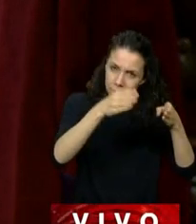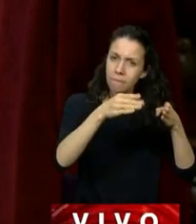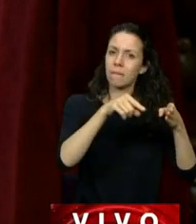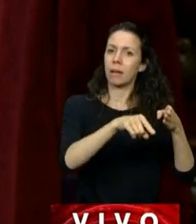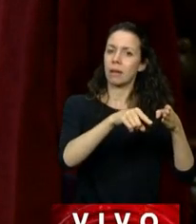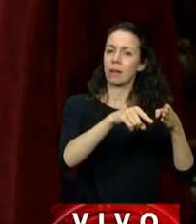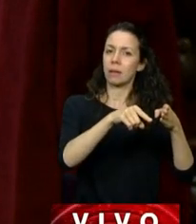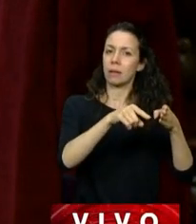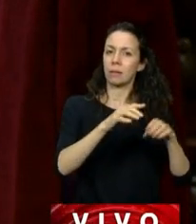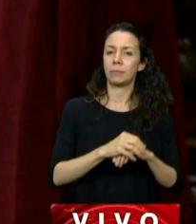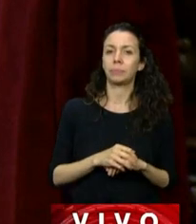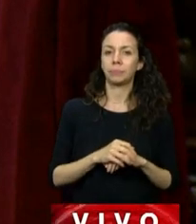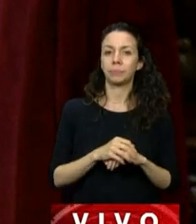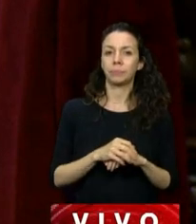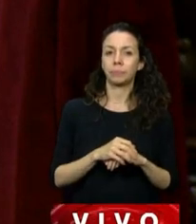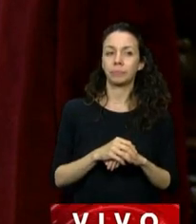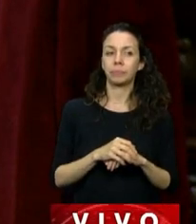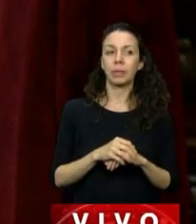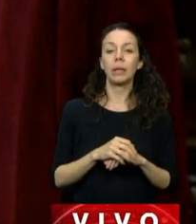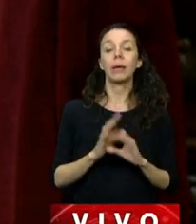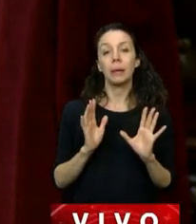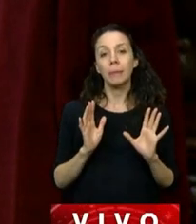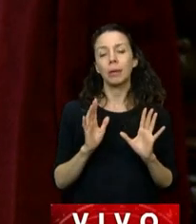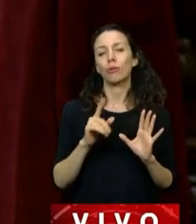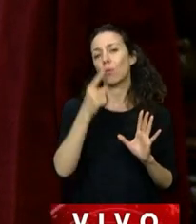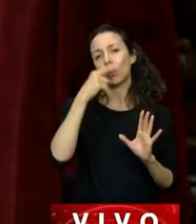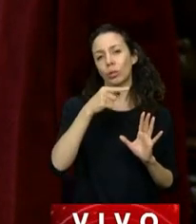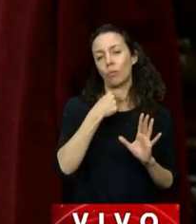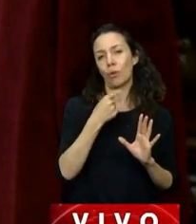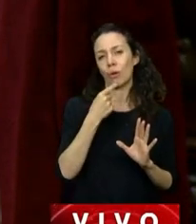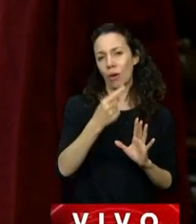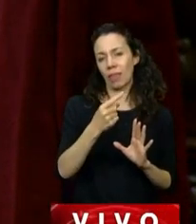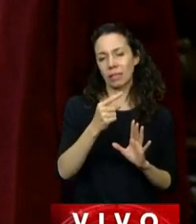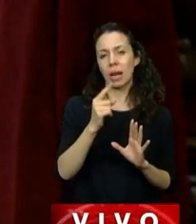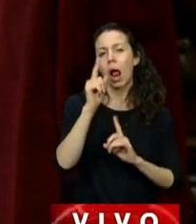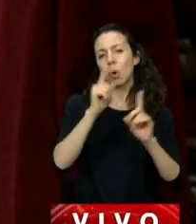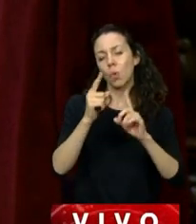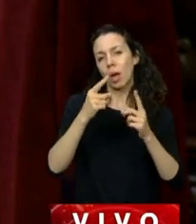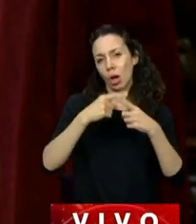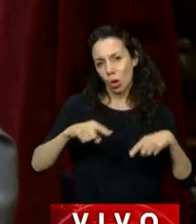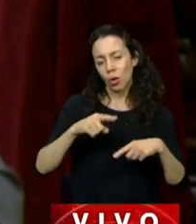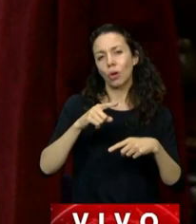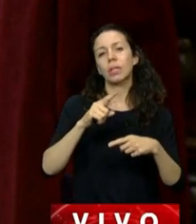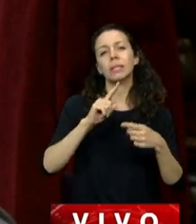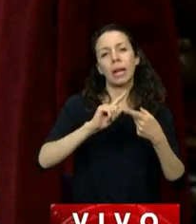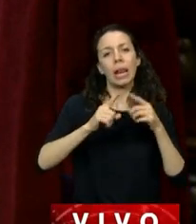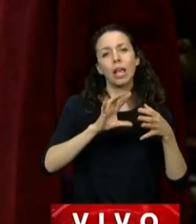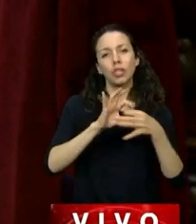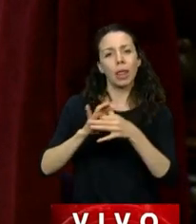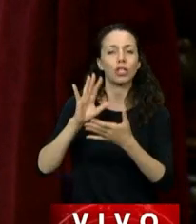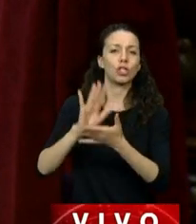Pero, señor presidente, para ir cerrando, quiero hacer algunas consideraciones también vinculadas a la política